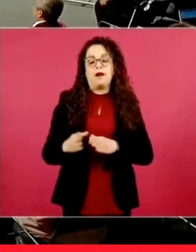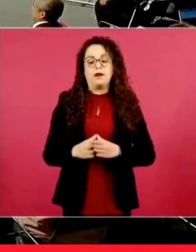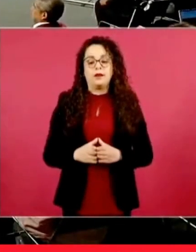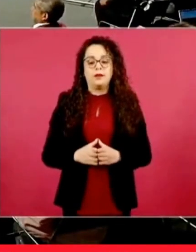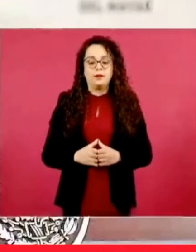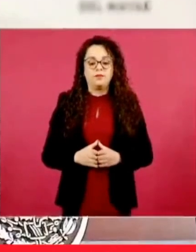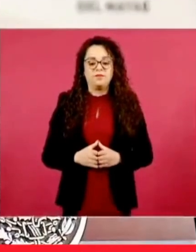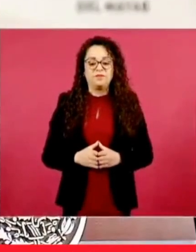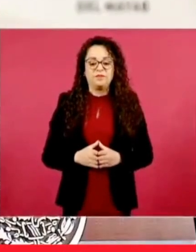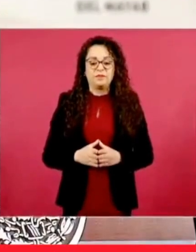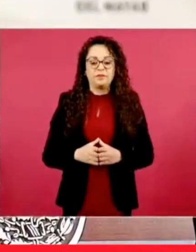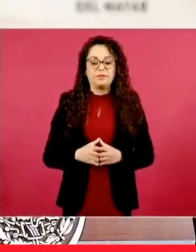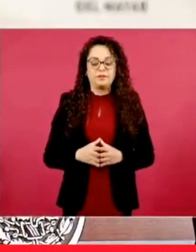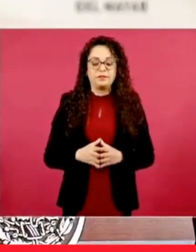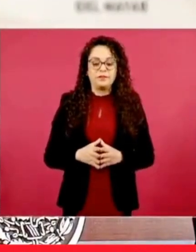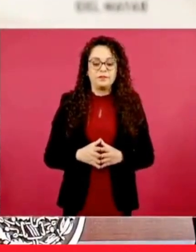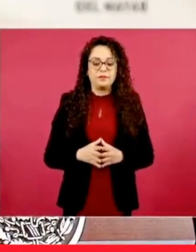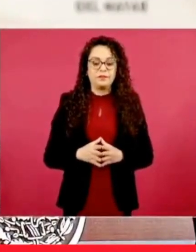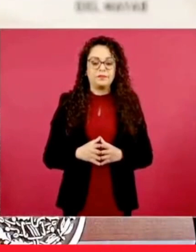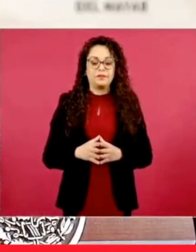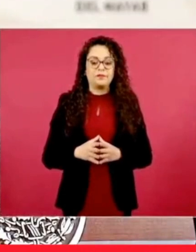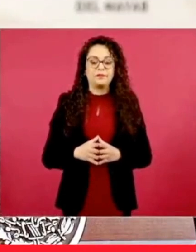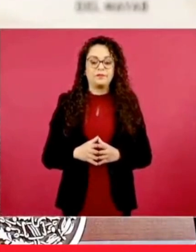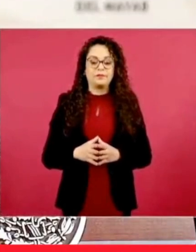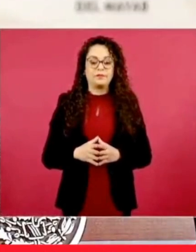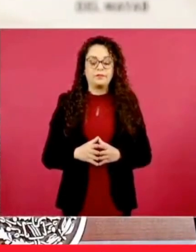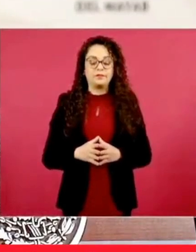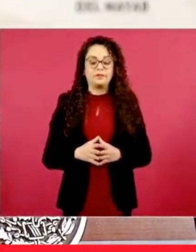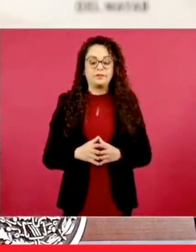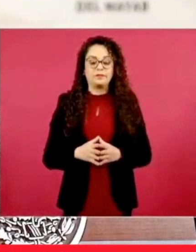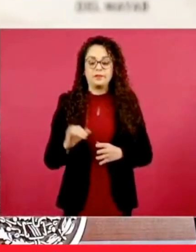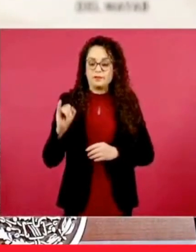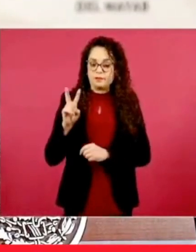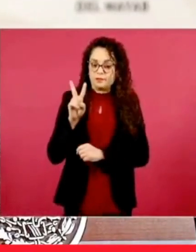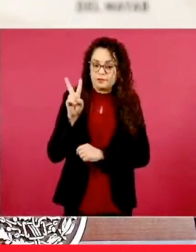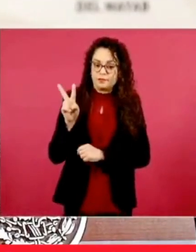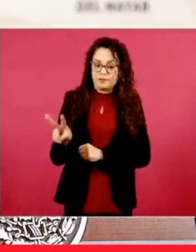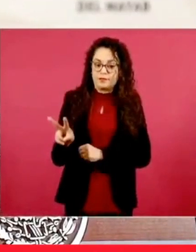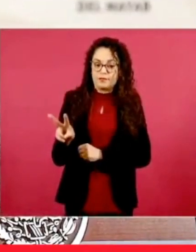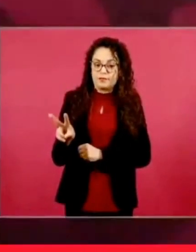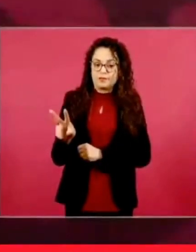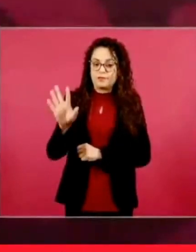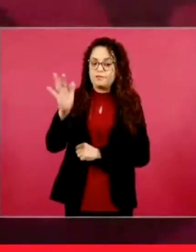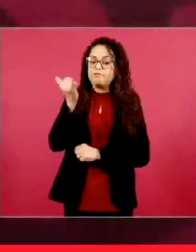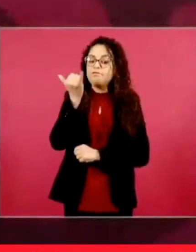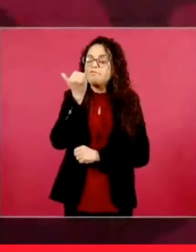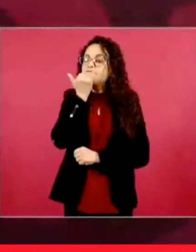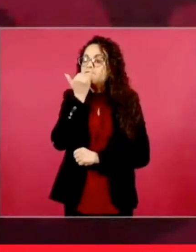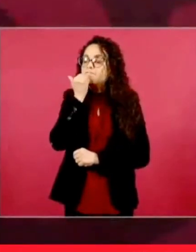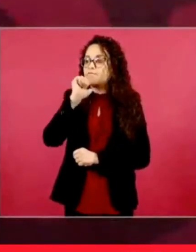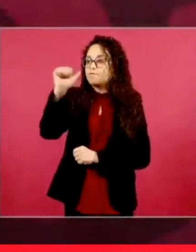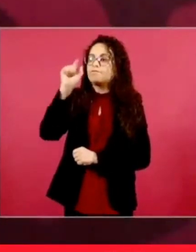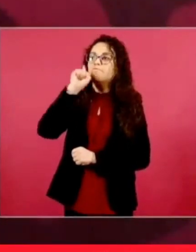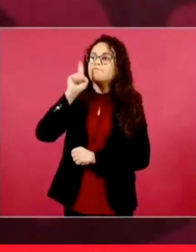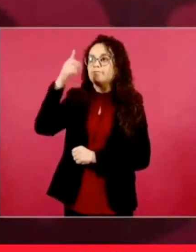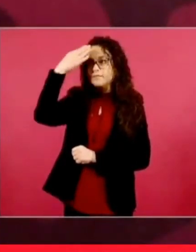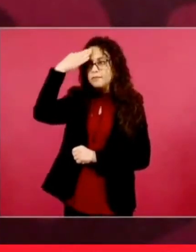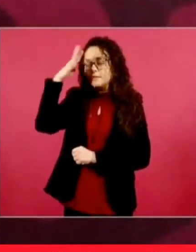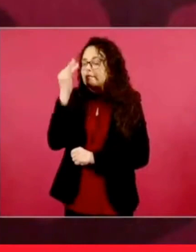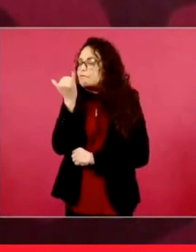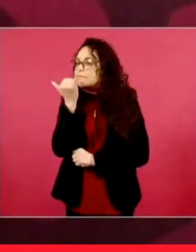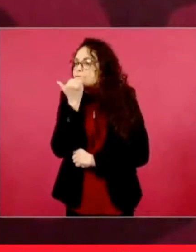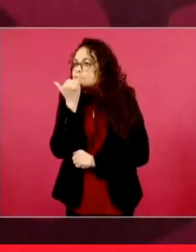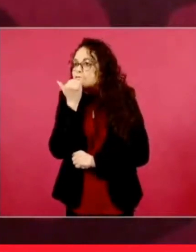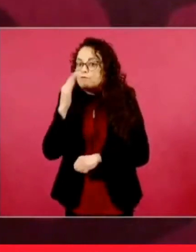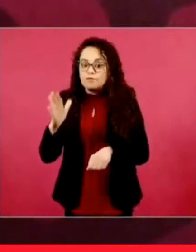Sí, es que es muy buena, pero además ofrecemos disculpas a la señora porque incluso no solo